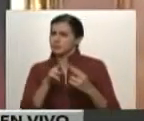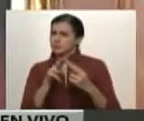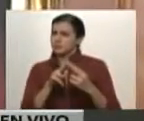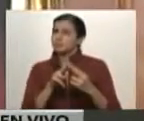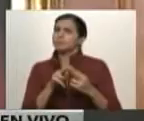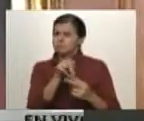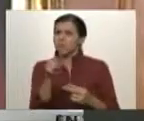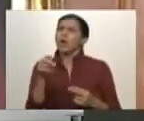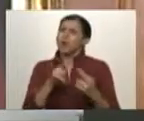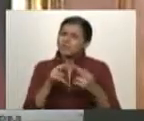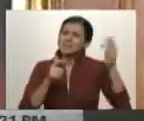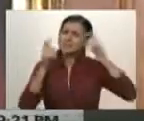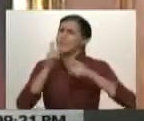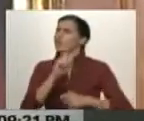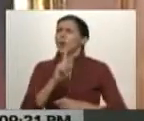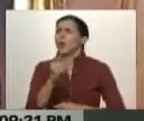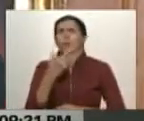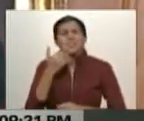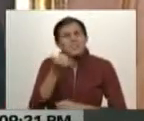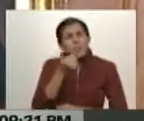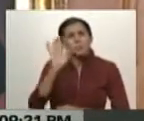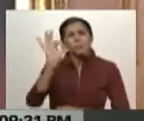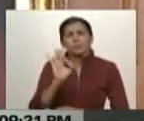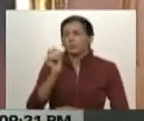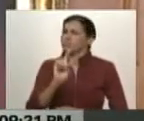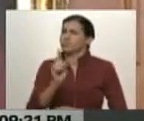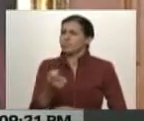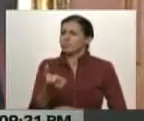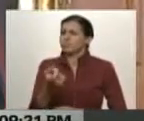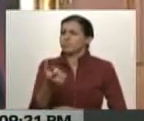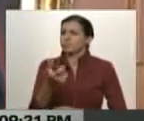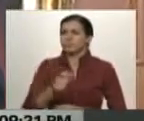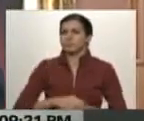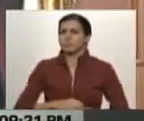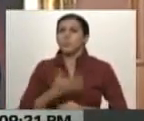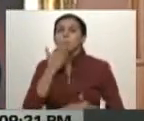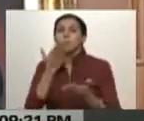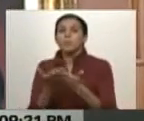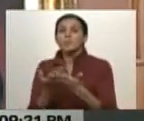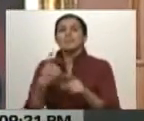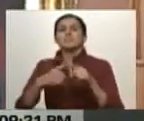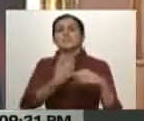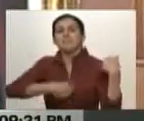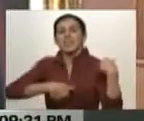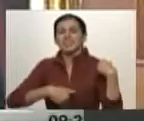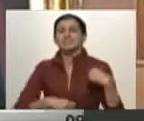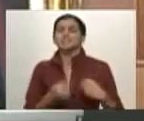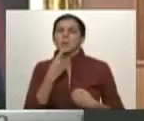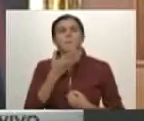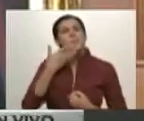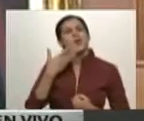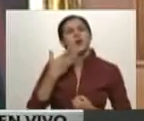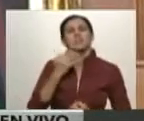comandante chávez él dijo no vamos a ponerle fue una propuesta que le hizo el presidente jimmy carter 54%